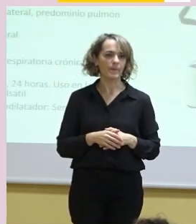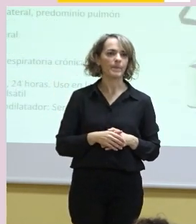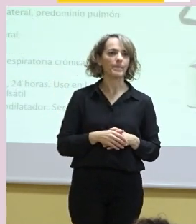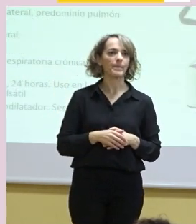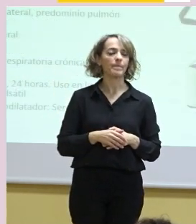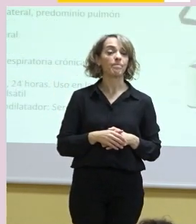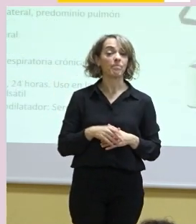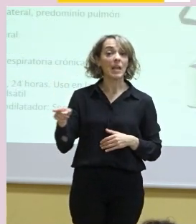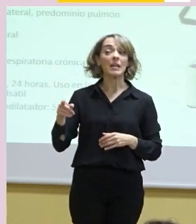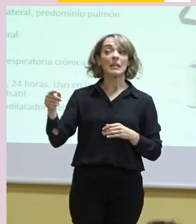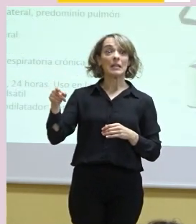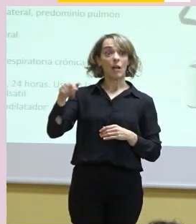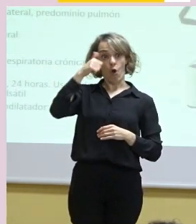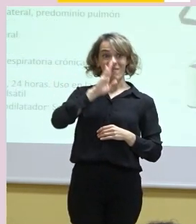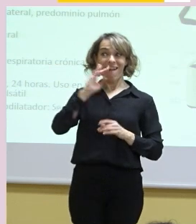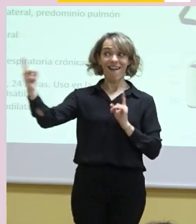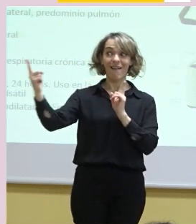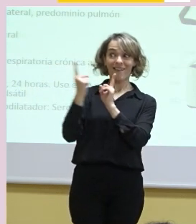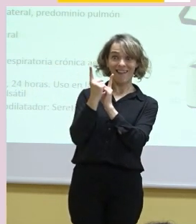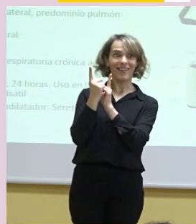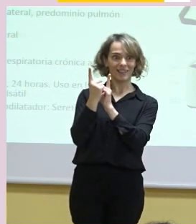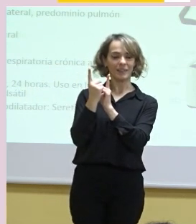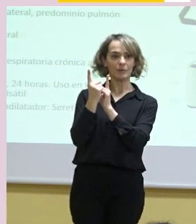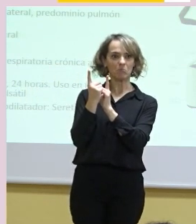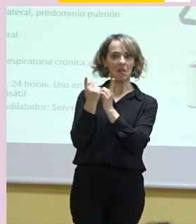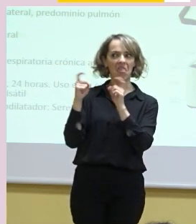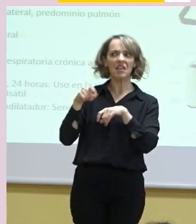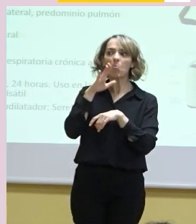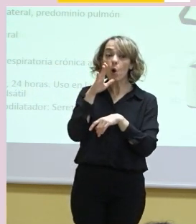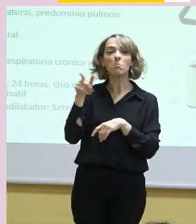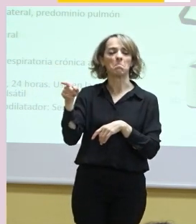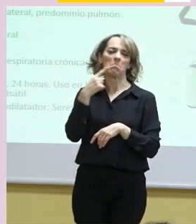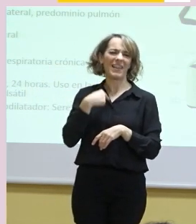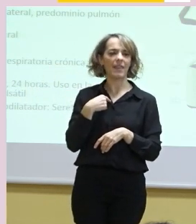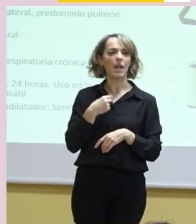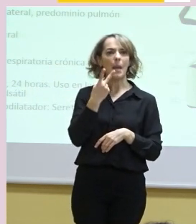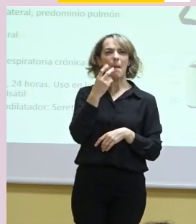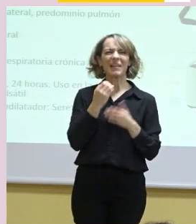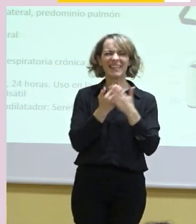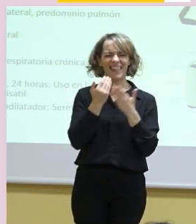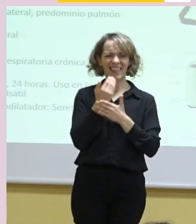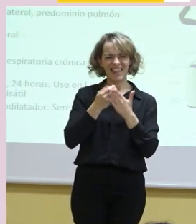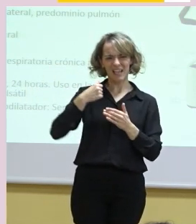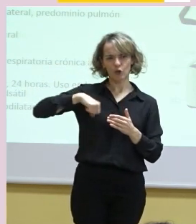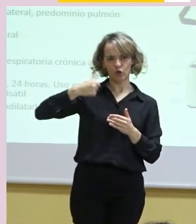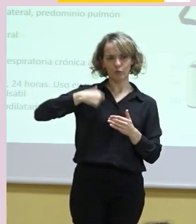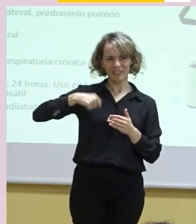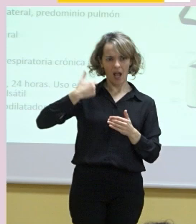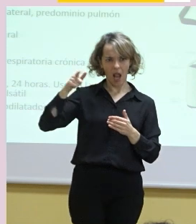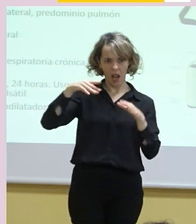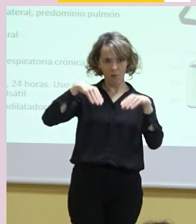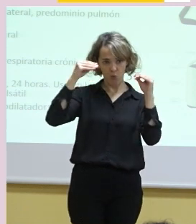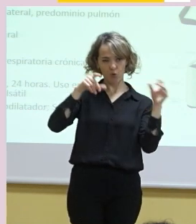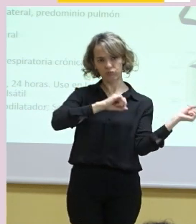¿Cuál es el motivo de la consulta de este paciente? Me indican que el paciente ha estado 20 días ingresado en el Hospital Universitario de Burgos